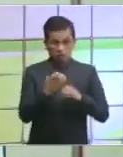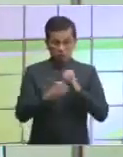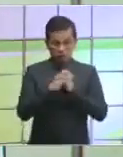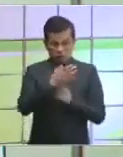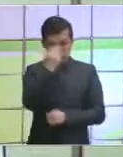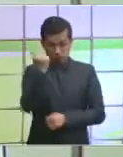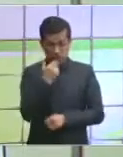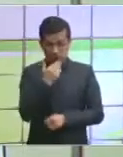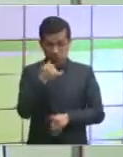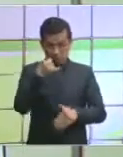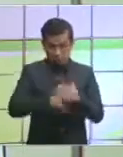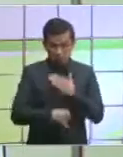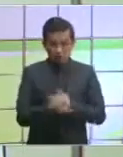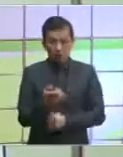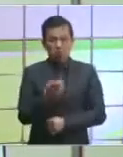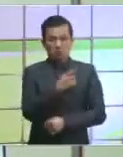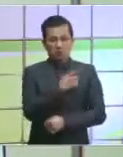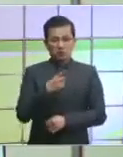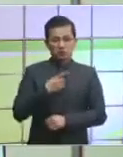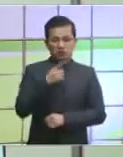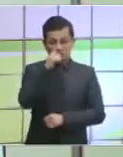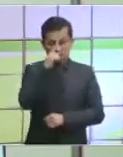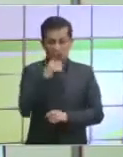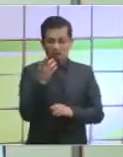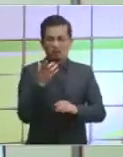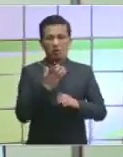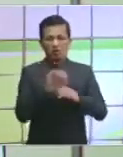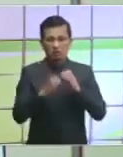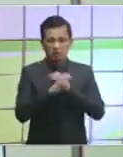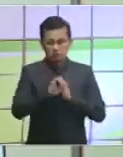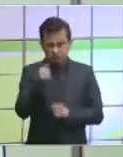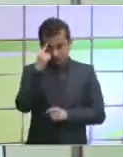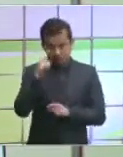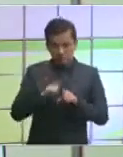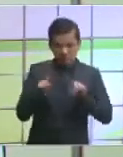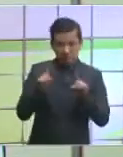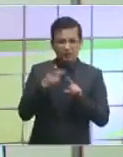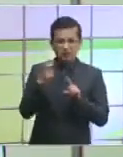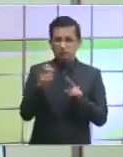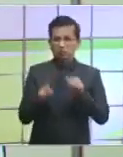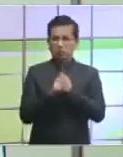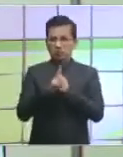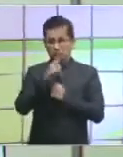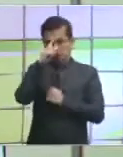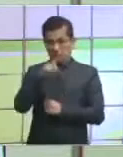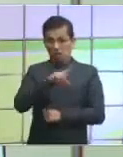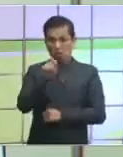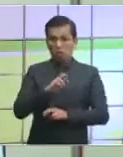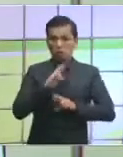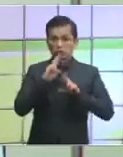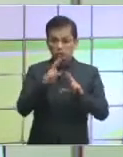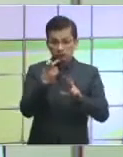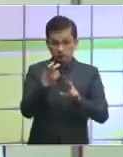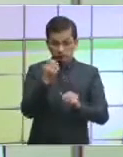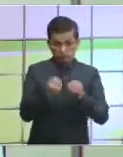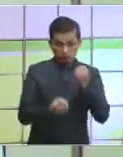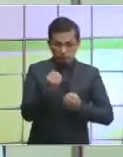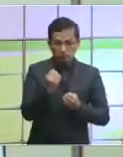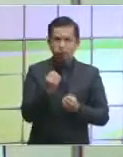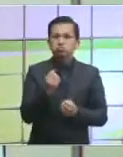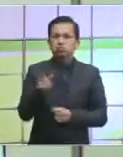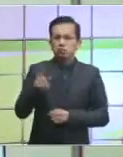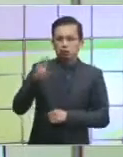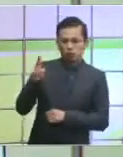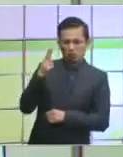golpe y es necesario hacer diferenciaciones parente el fenómeno sobre que después se va a resolver el problema jurídico entonces vinieron expertos en la